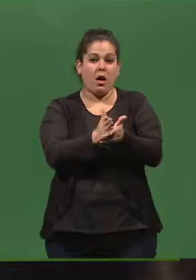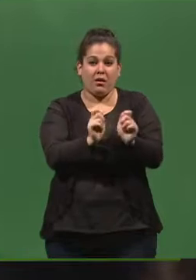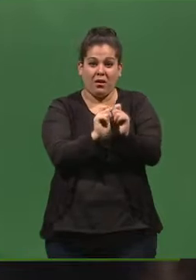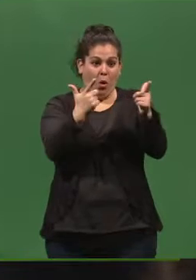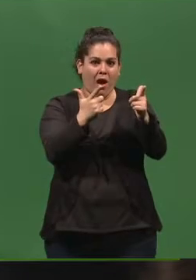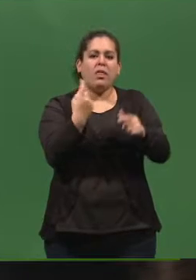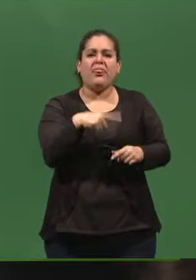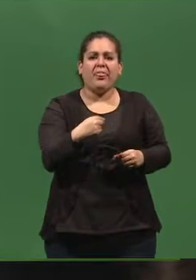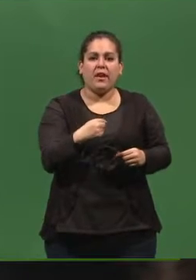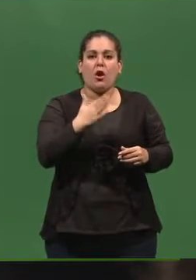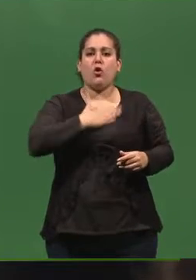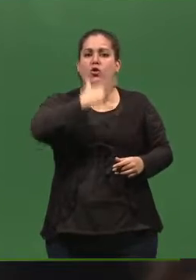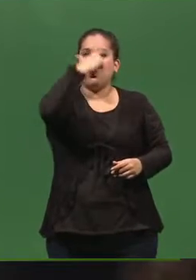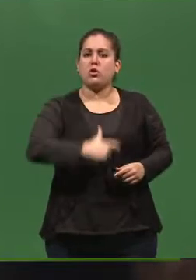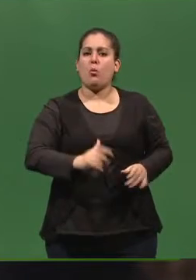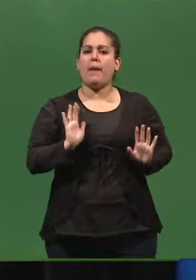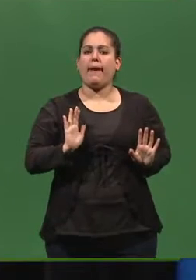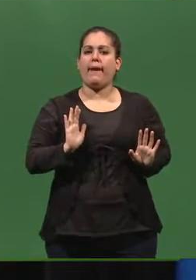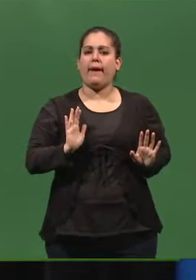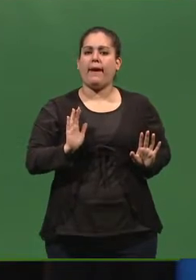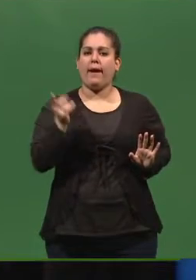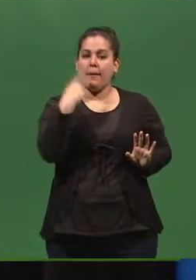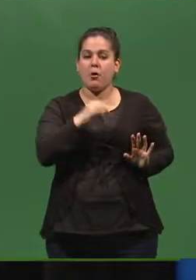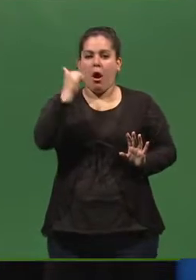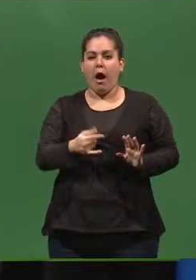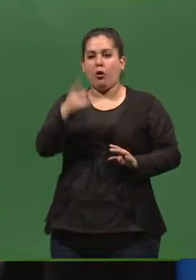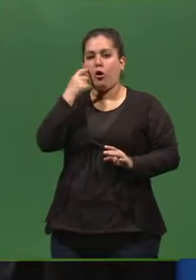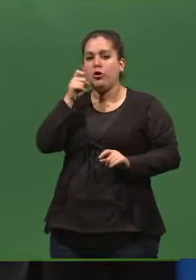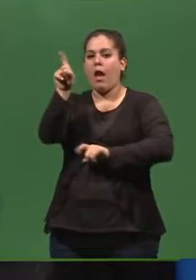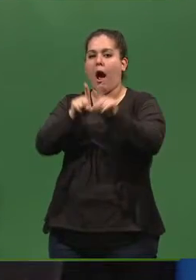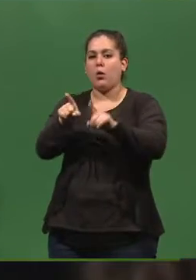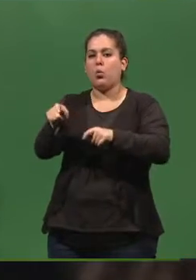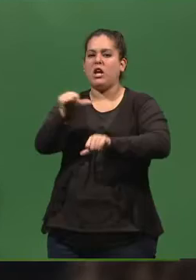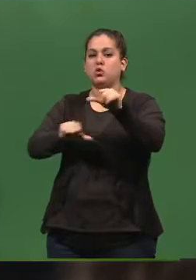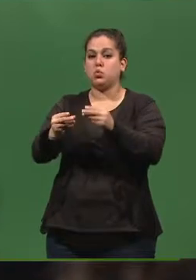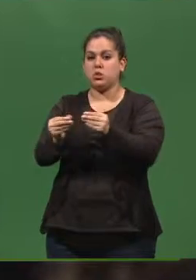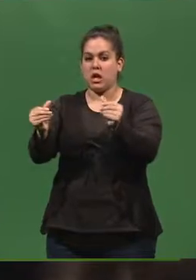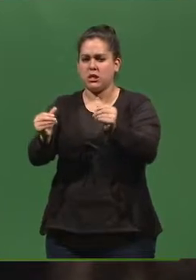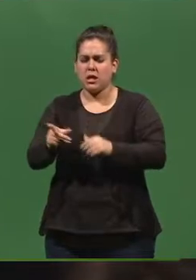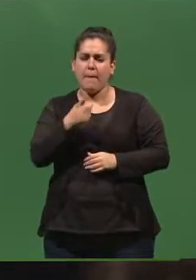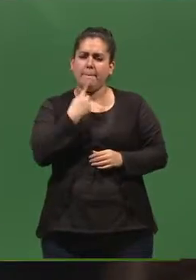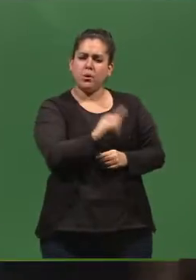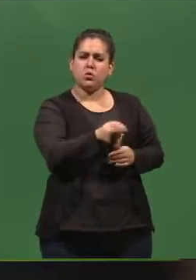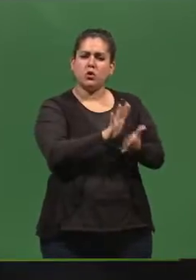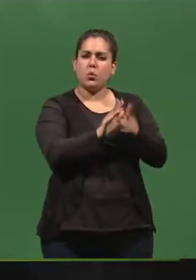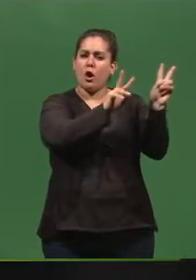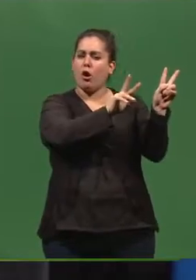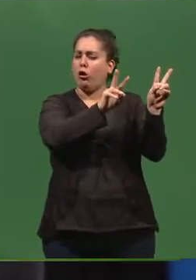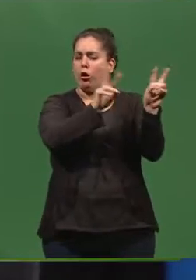están contenidas en el Código Penal y por otro lado legalizamos y regulamos determinadas sustancias. ¿Este proyecto dice algo acerca de otro tipo de